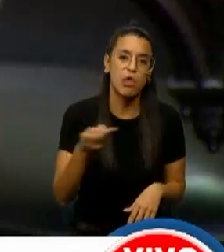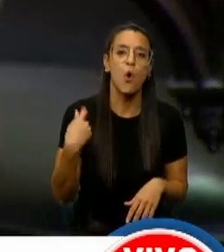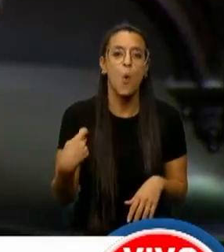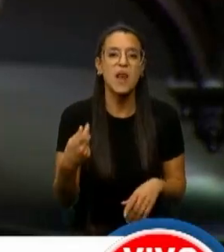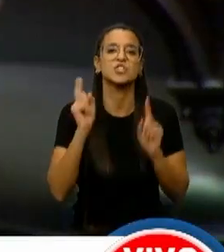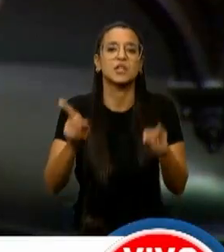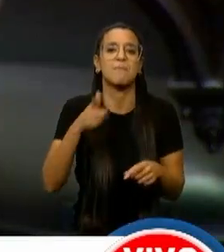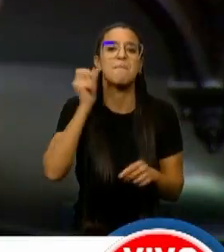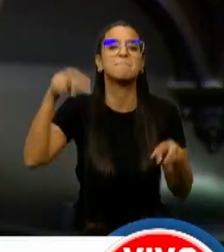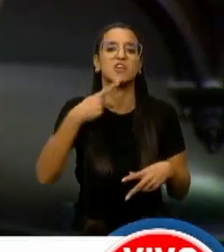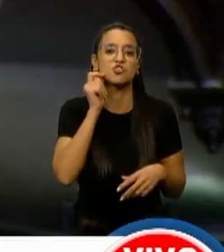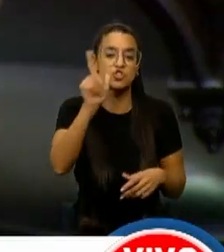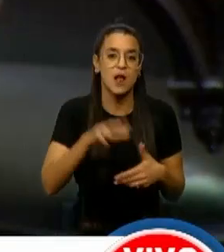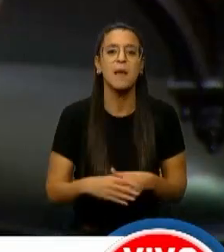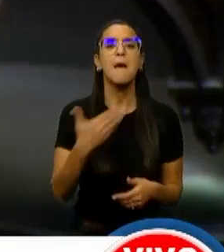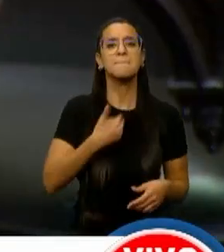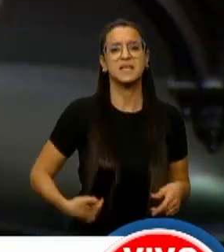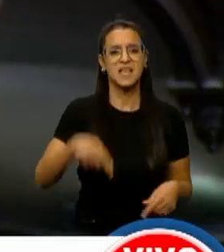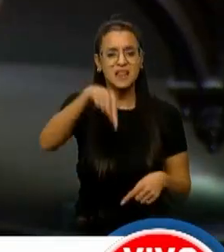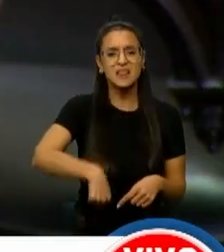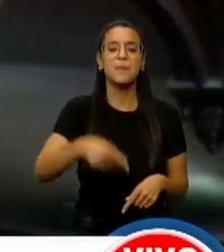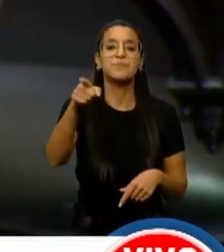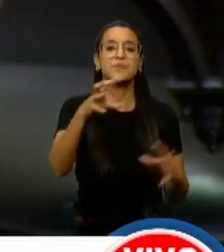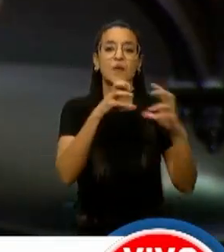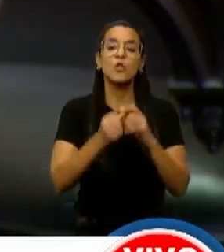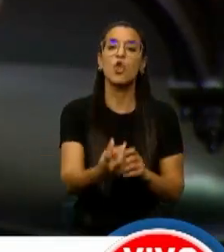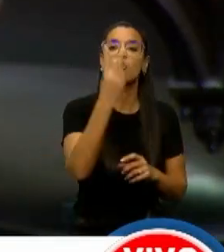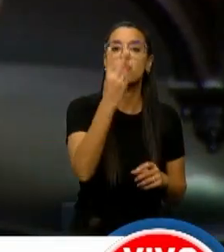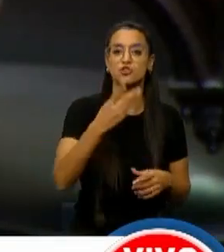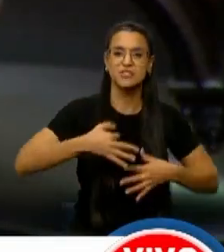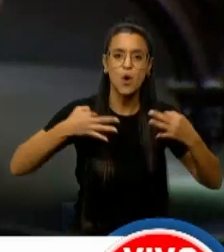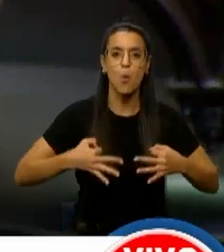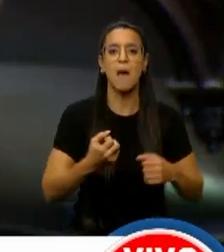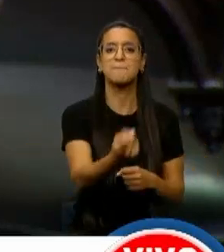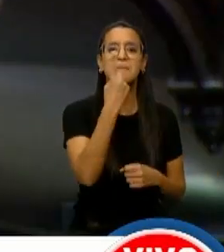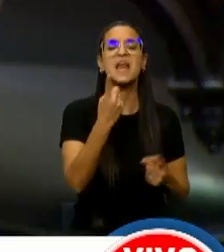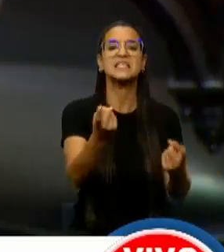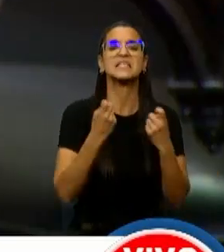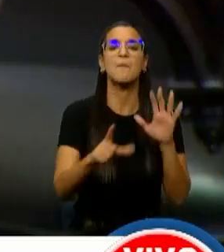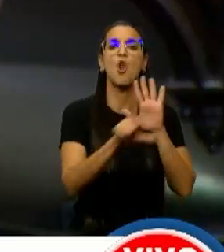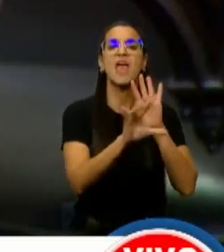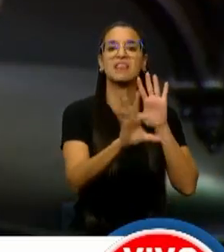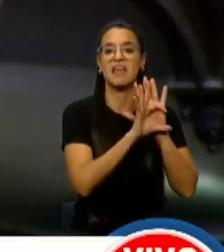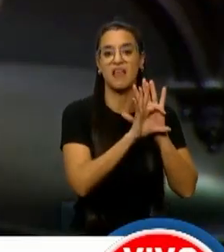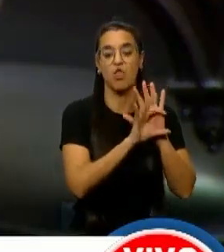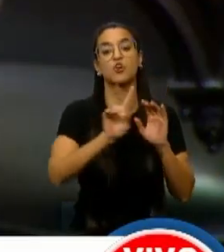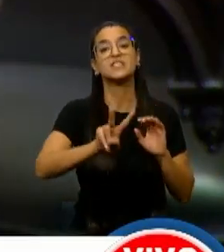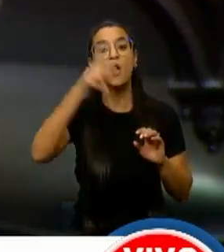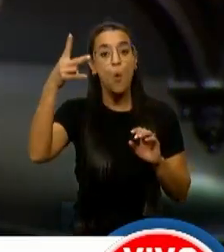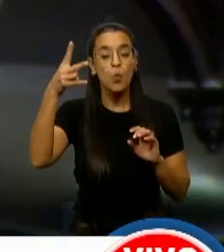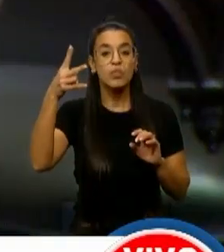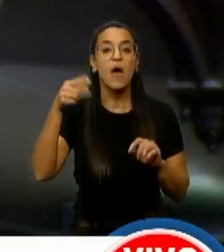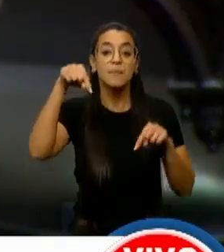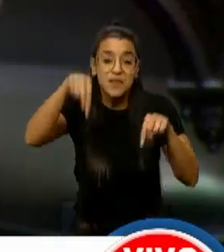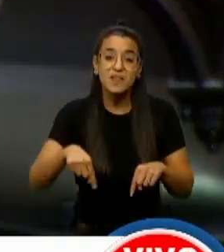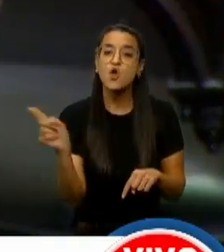los planes sociales. Presidente, en este debate tengo 2 certezas. La primera es que necesitamos una ley de etiquetado y la segunda,